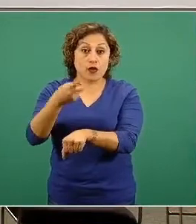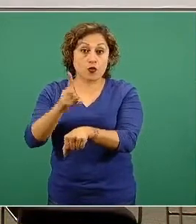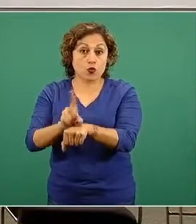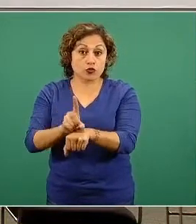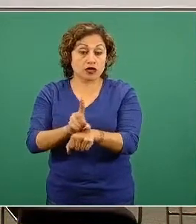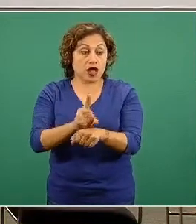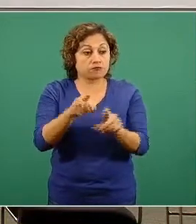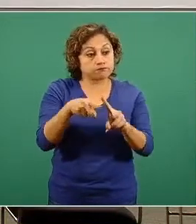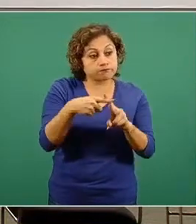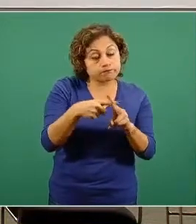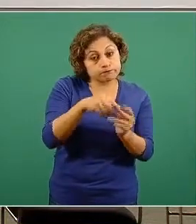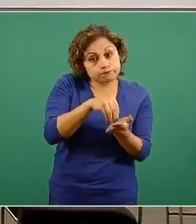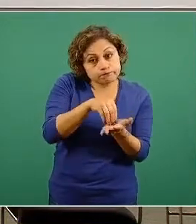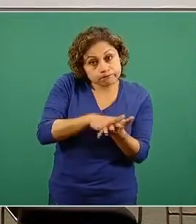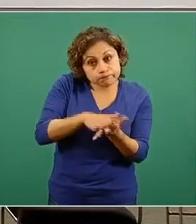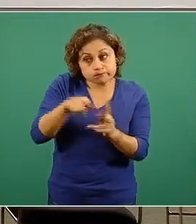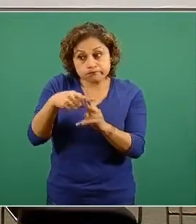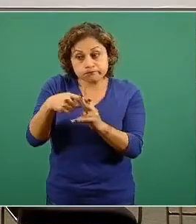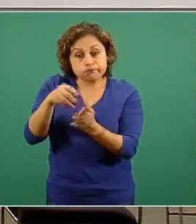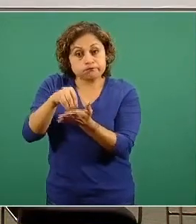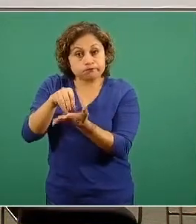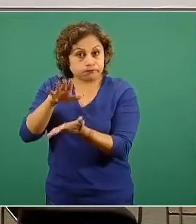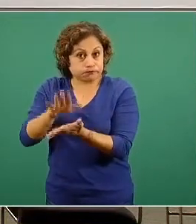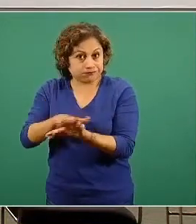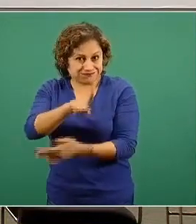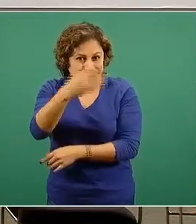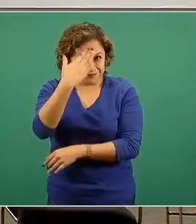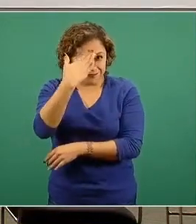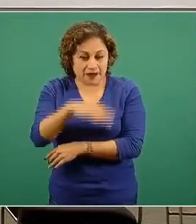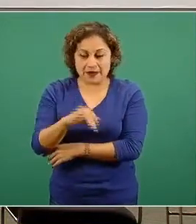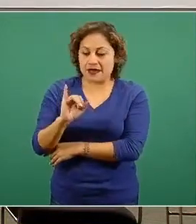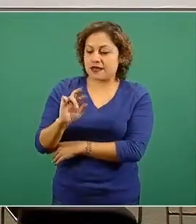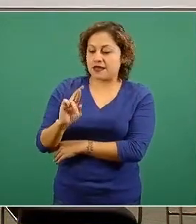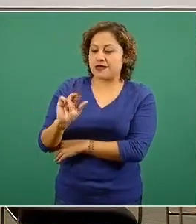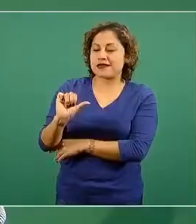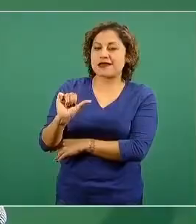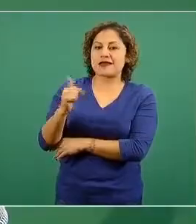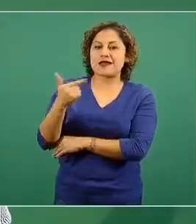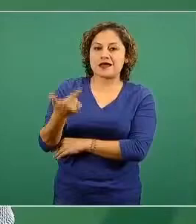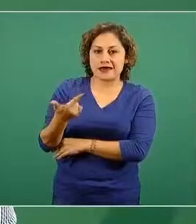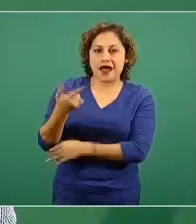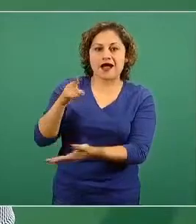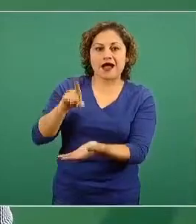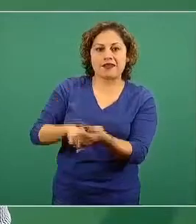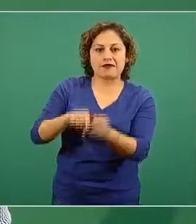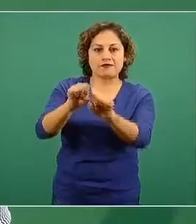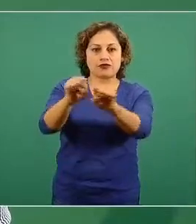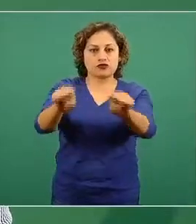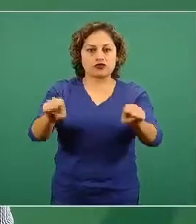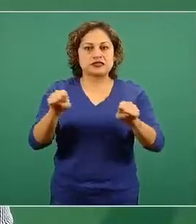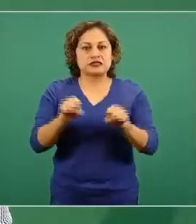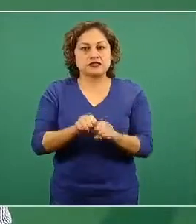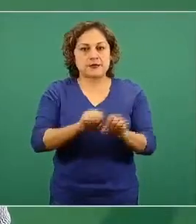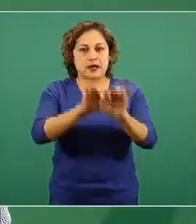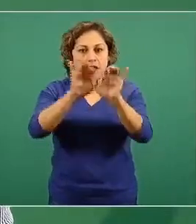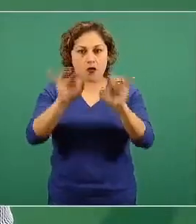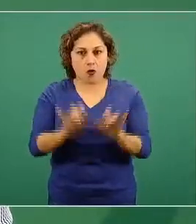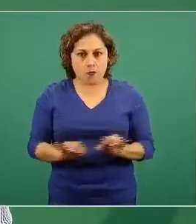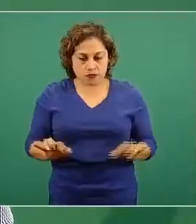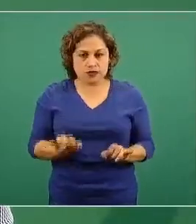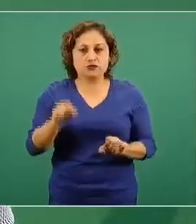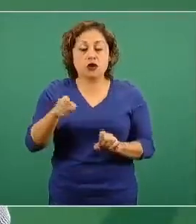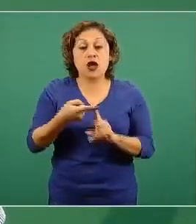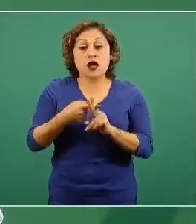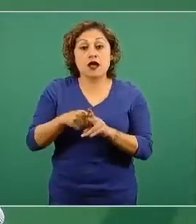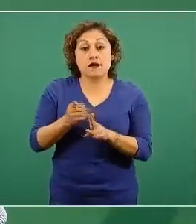Recordemos que la red IRAG es un sistema informático que se implementó desde inicios de la pandemia el año pasado, se